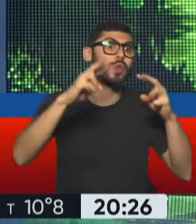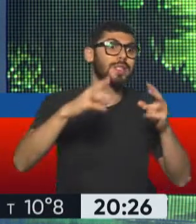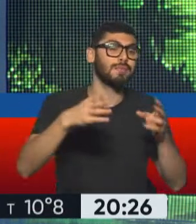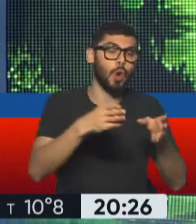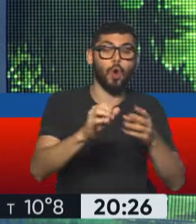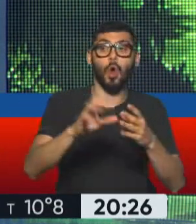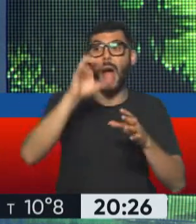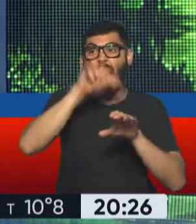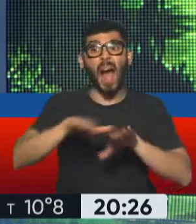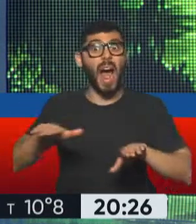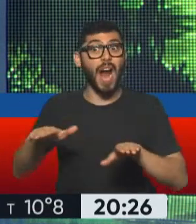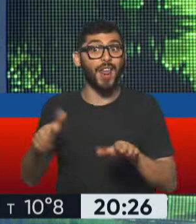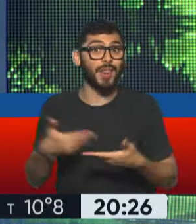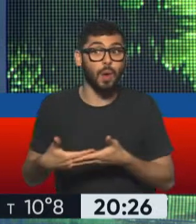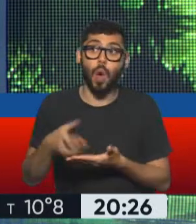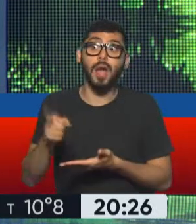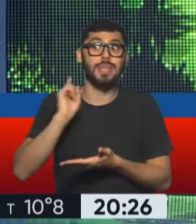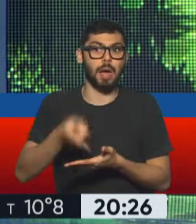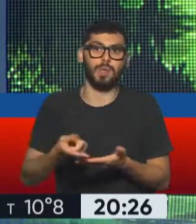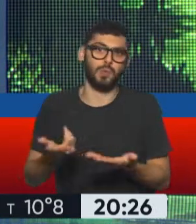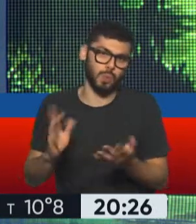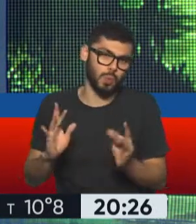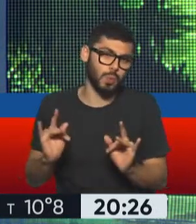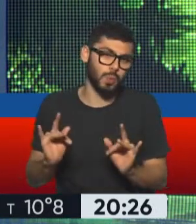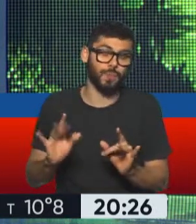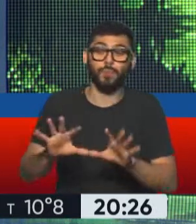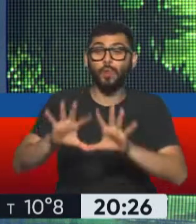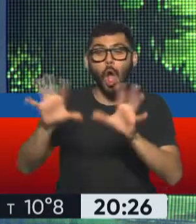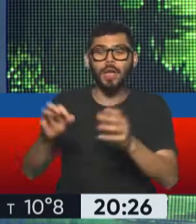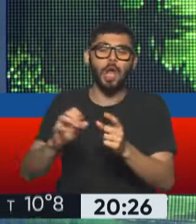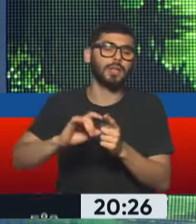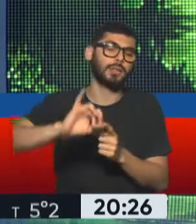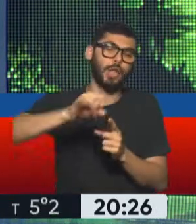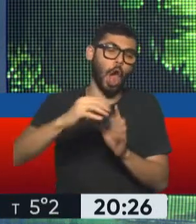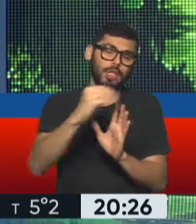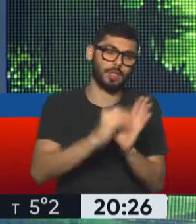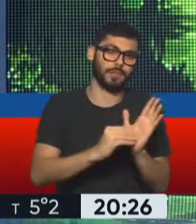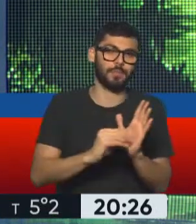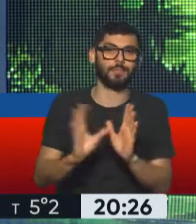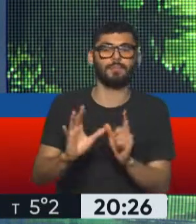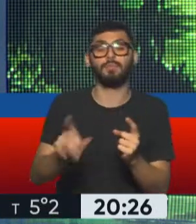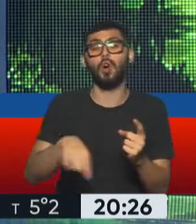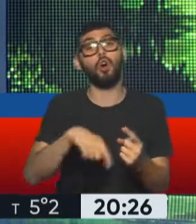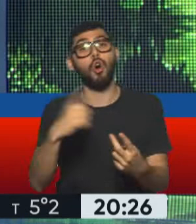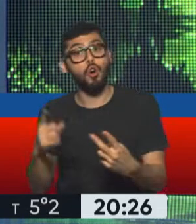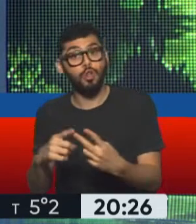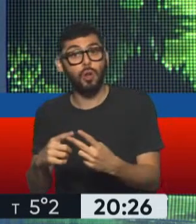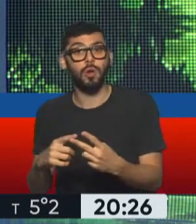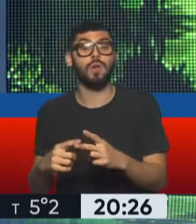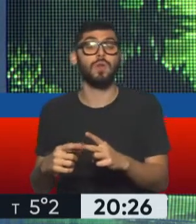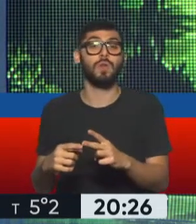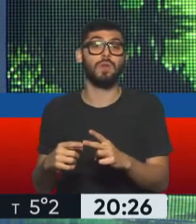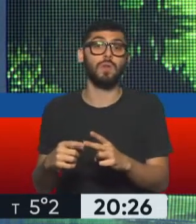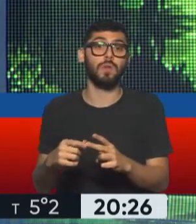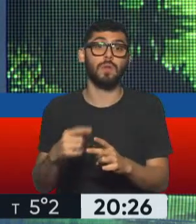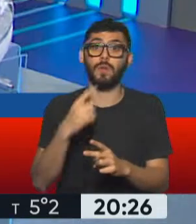jardines maternales, otro sector como muy golpeado. Esos entran de una. Y después hay otras actividades que, si